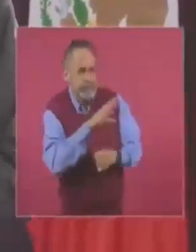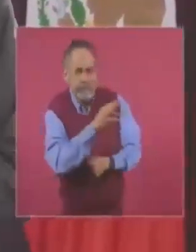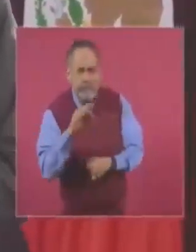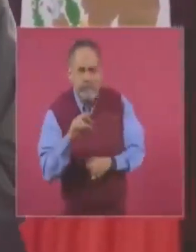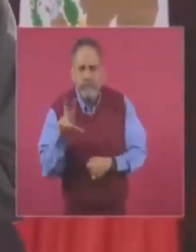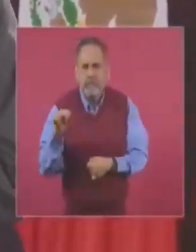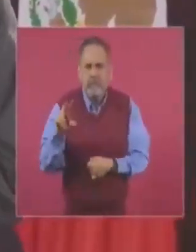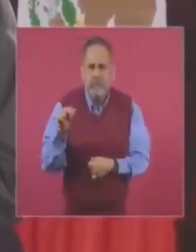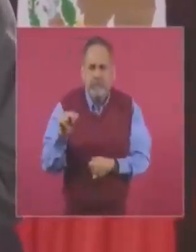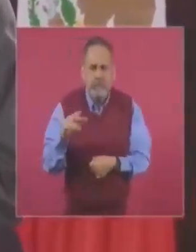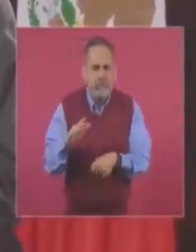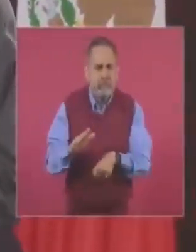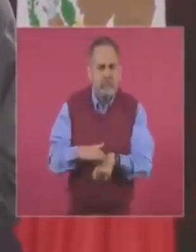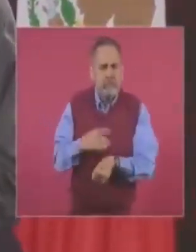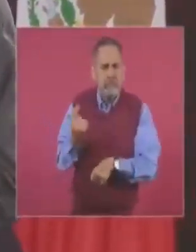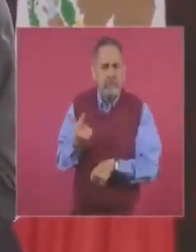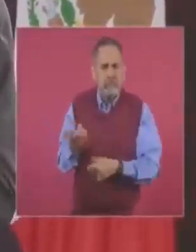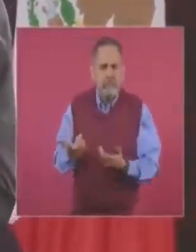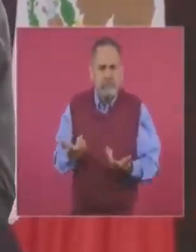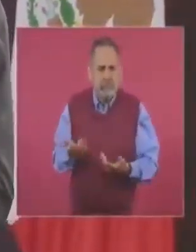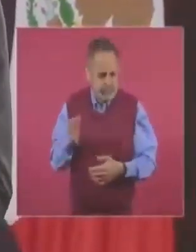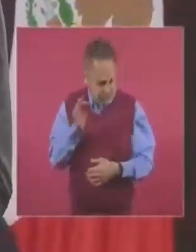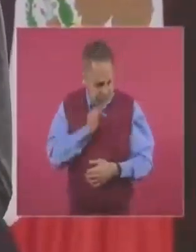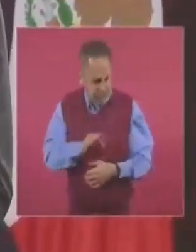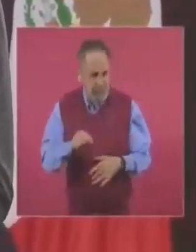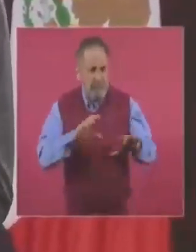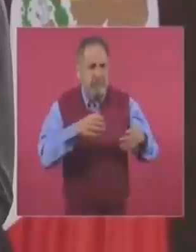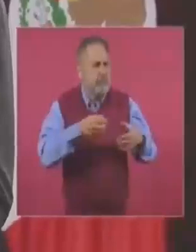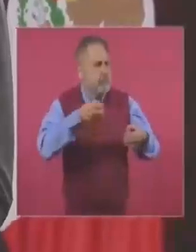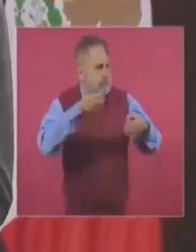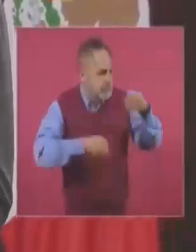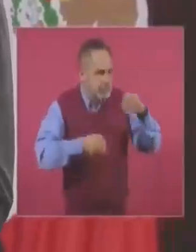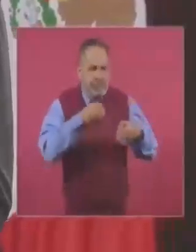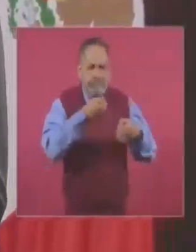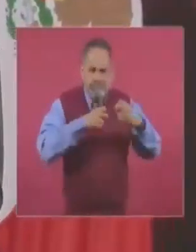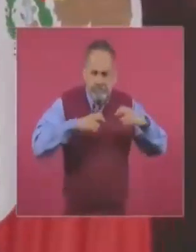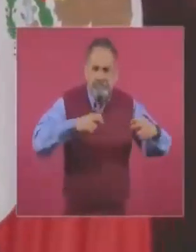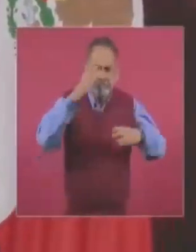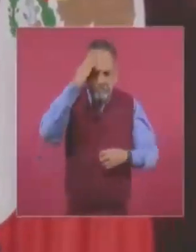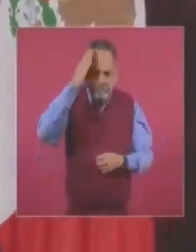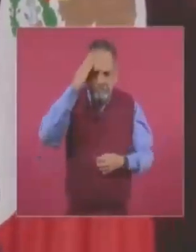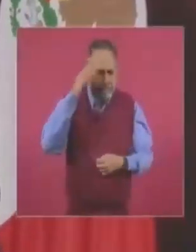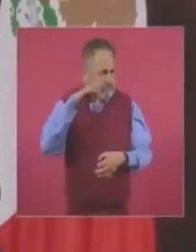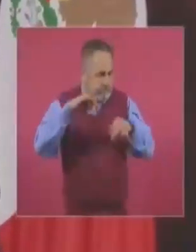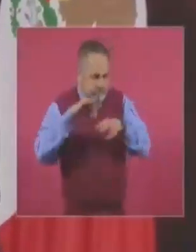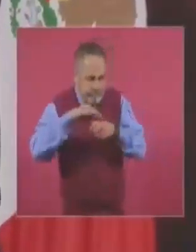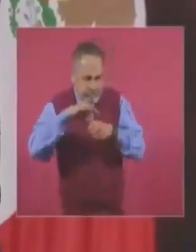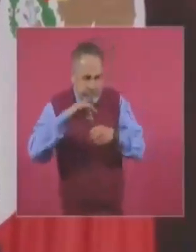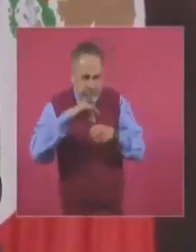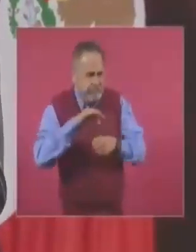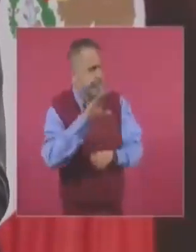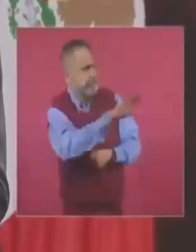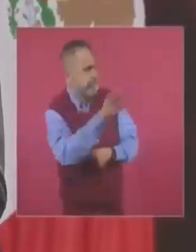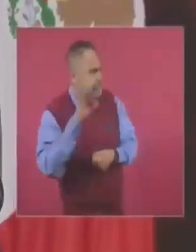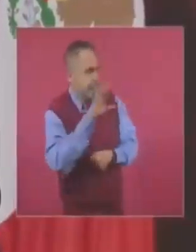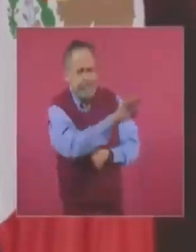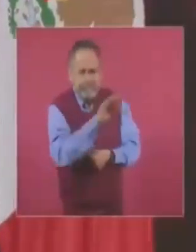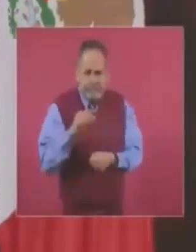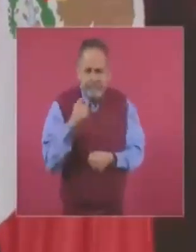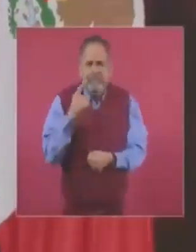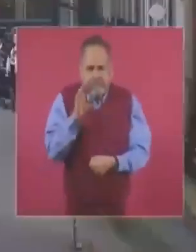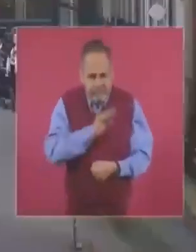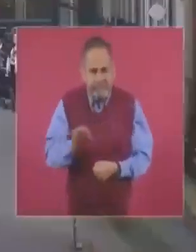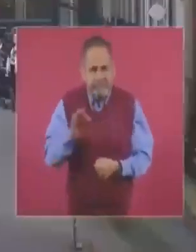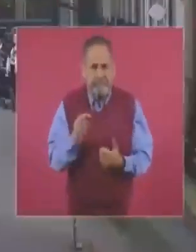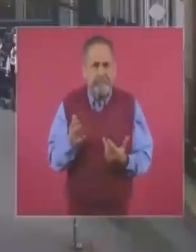oposición, el gobierno de Estados Unidos lanza estos pues expedientes hechizos a través de